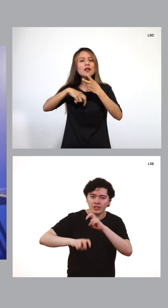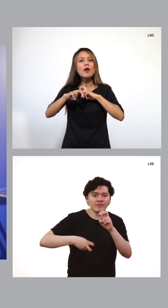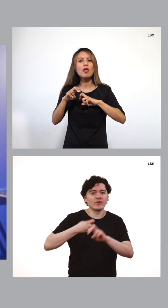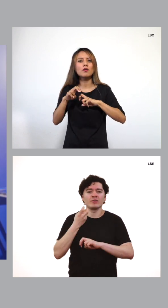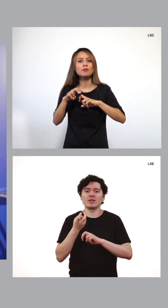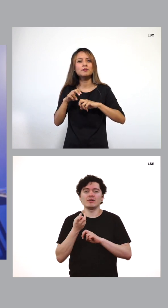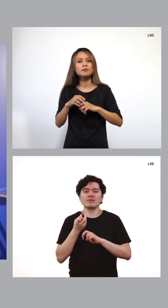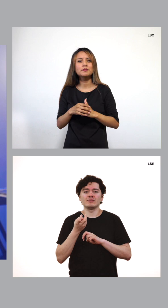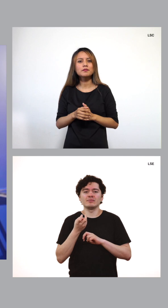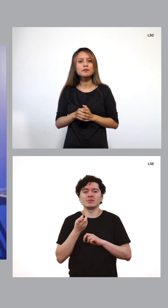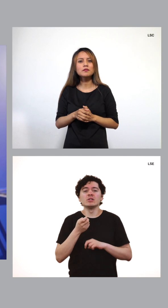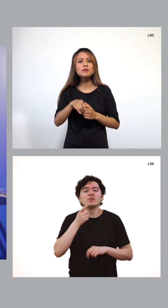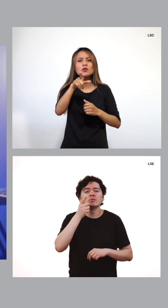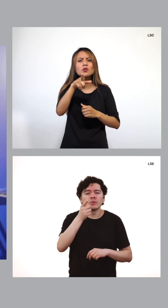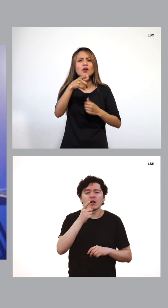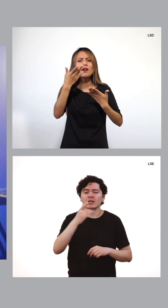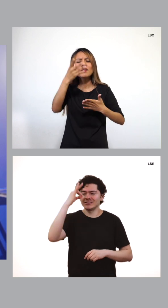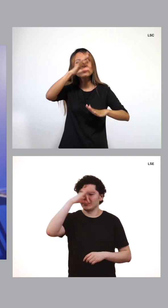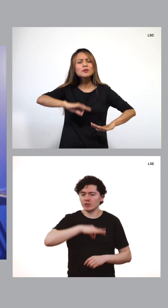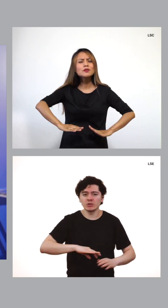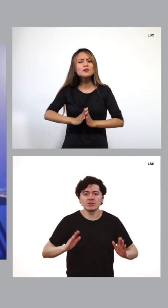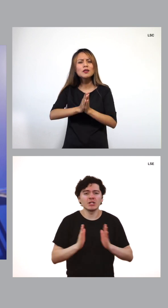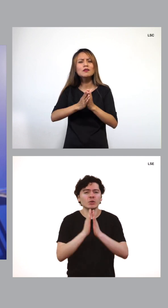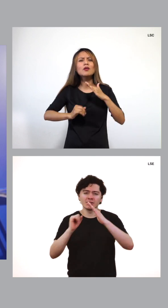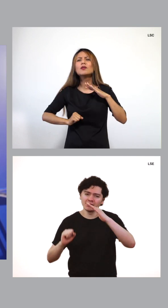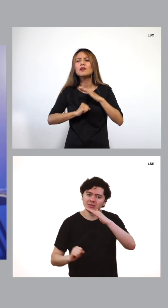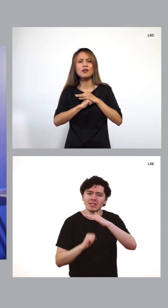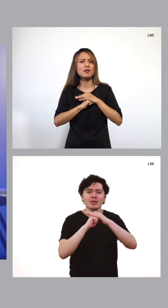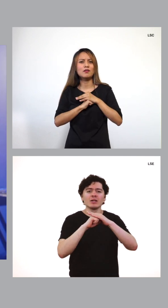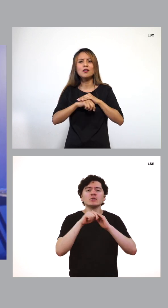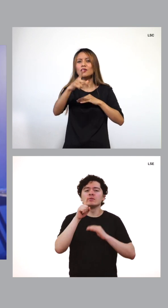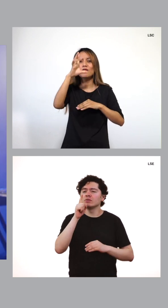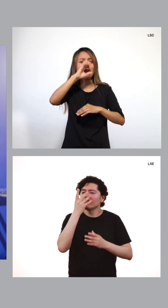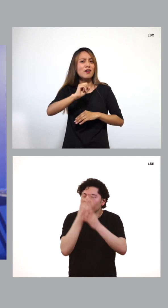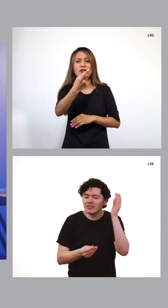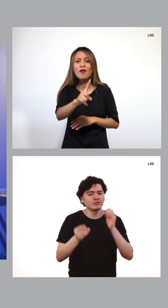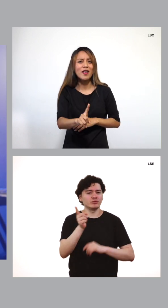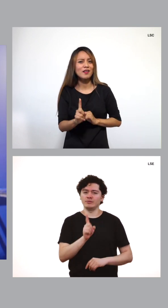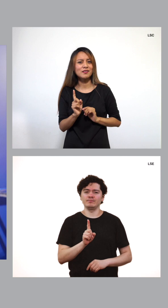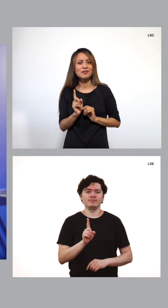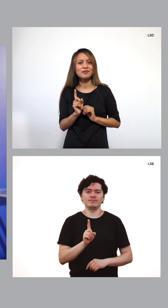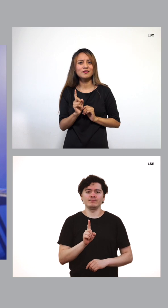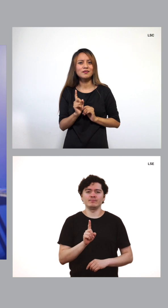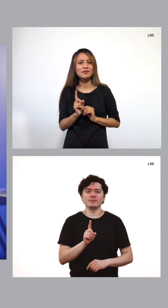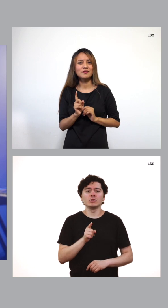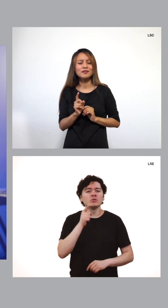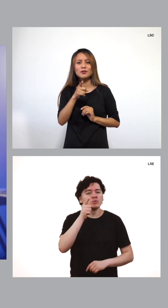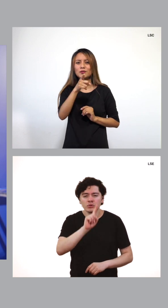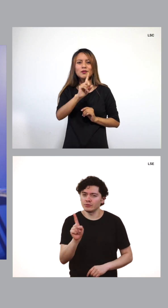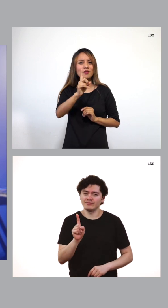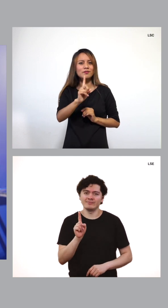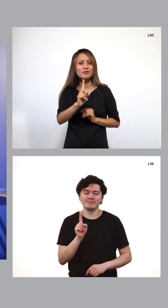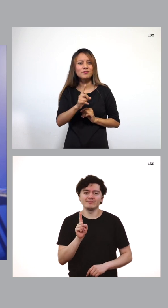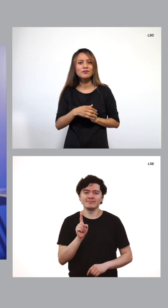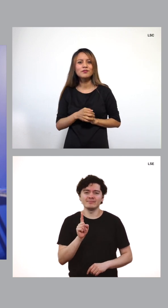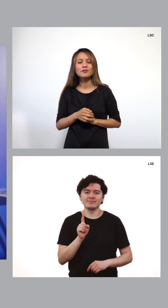restaurado, estás lleno del Espíritu Santo. No eres un fallo, no eres un error. No estás